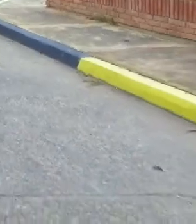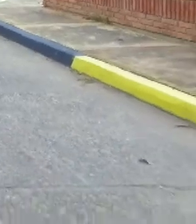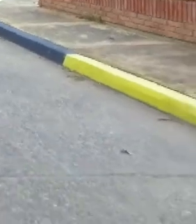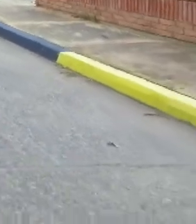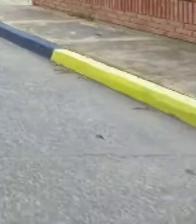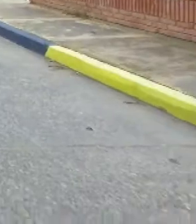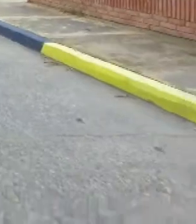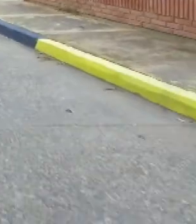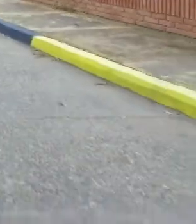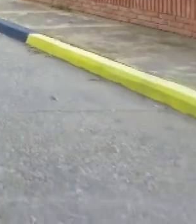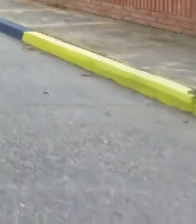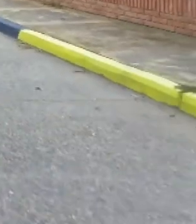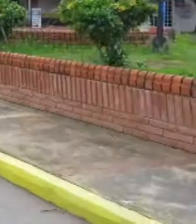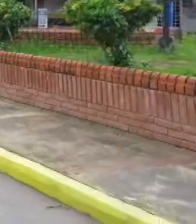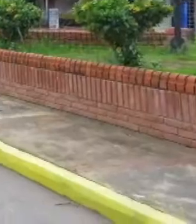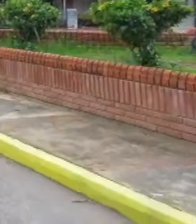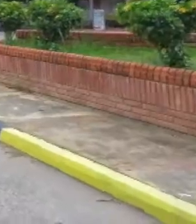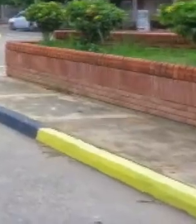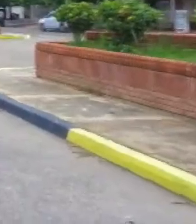Yo nací en Barranca Bermeja.